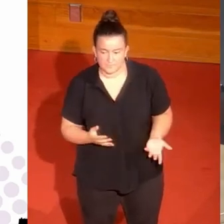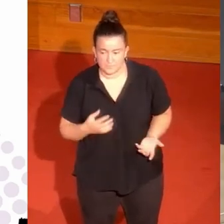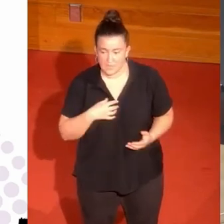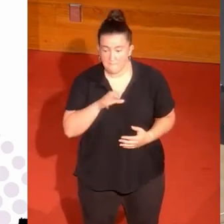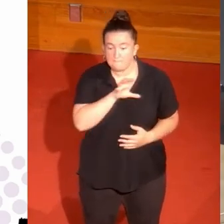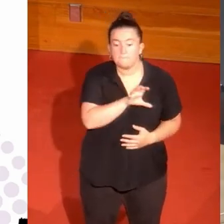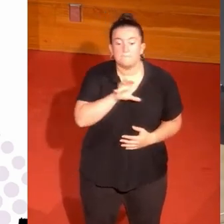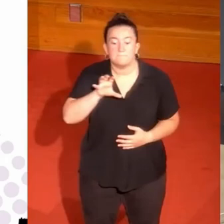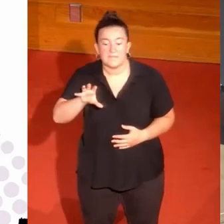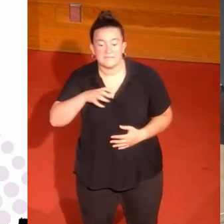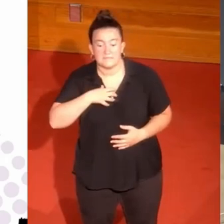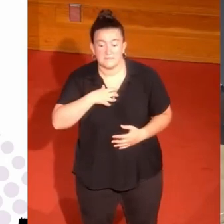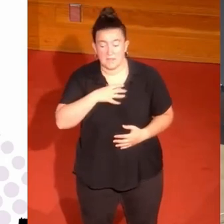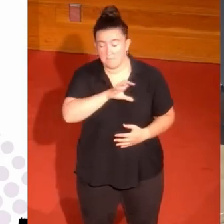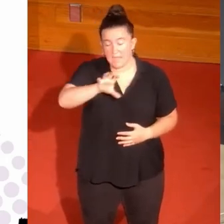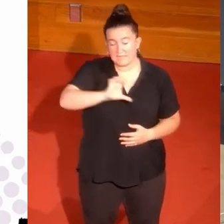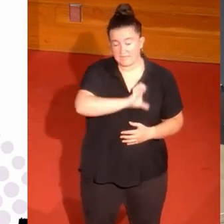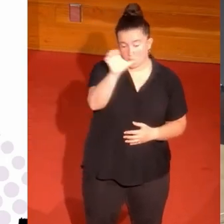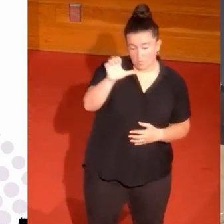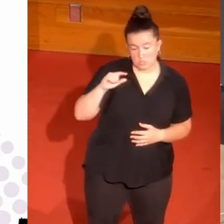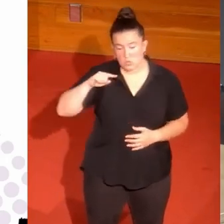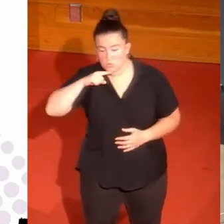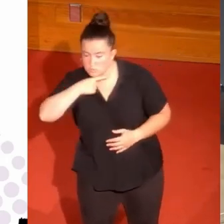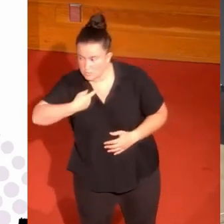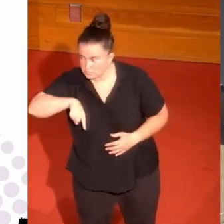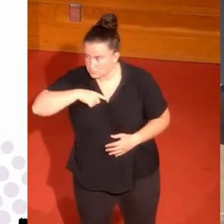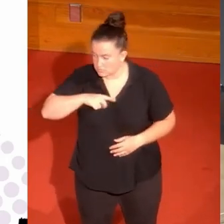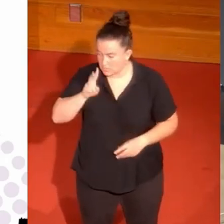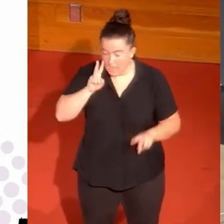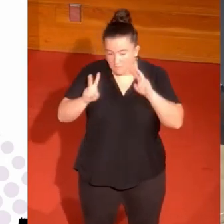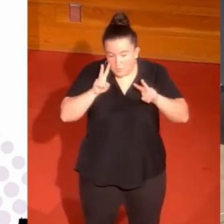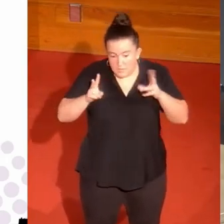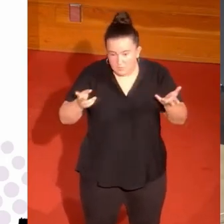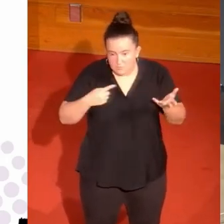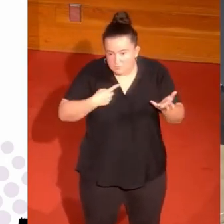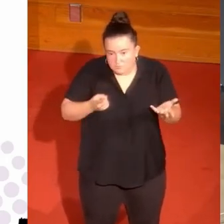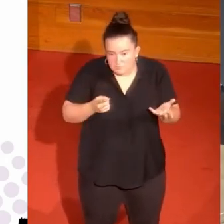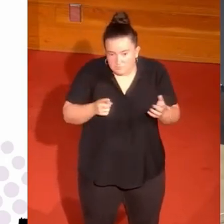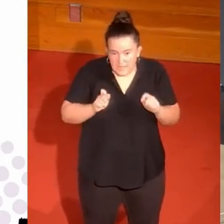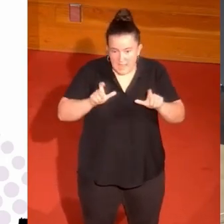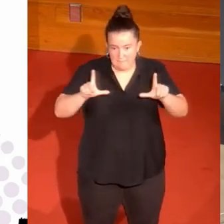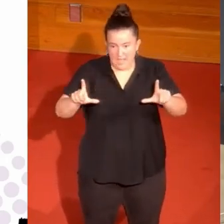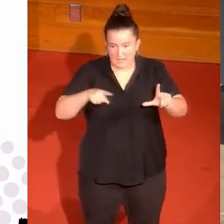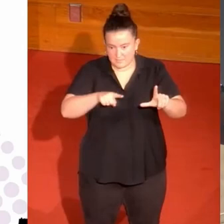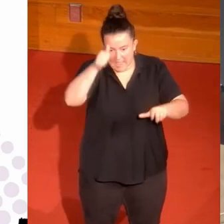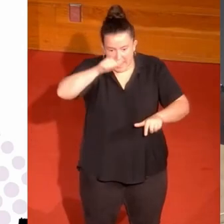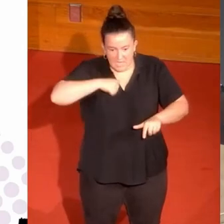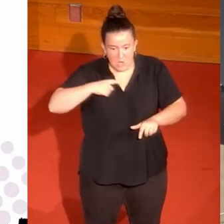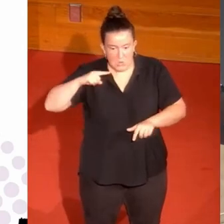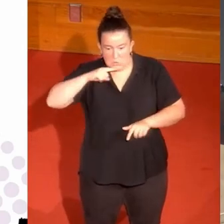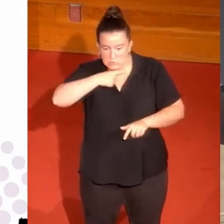países europeos y Rusia hemos visto esta imagen de él aterrizando en Rusia entonces la